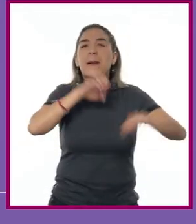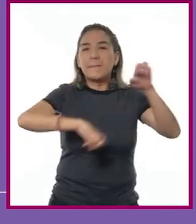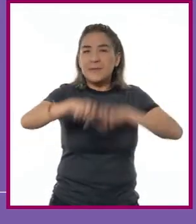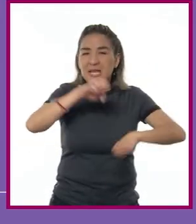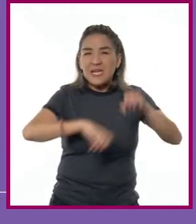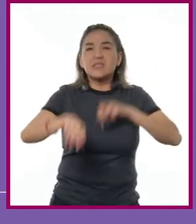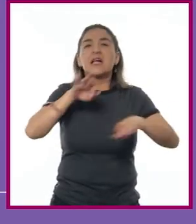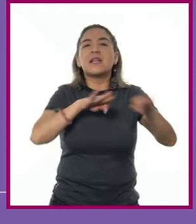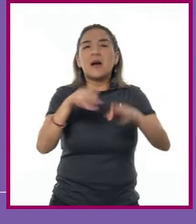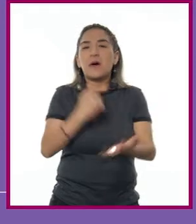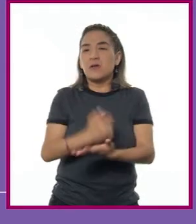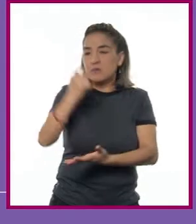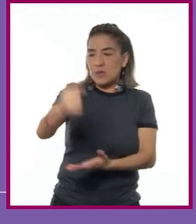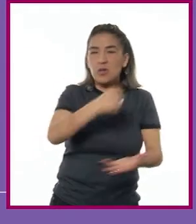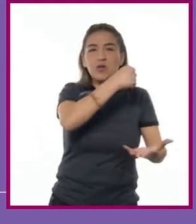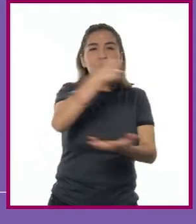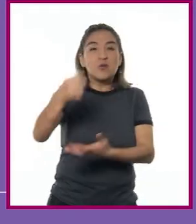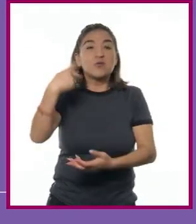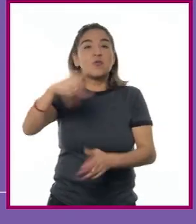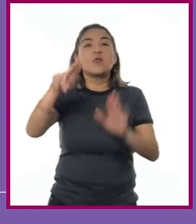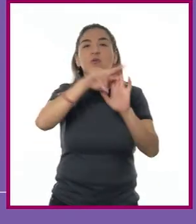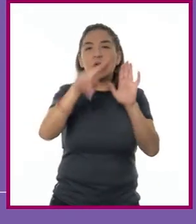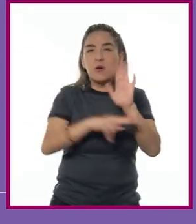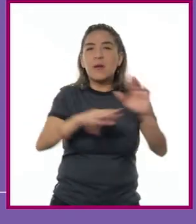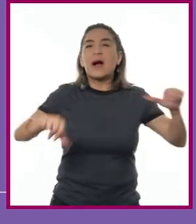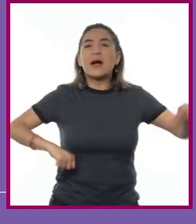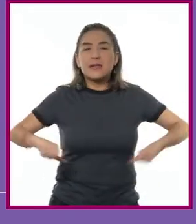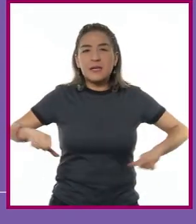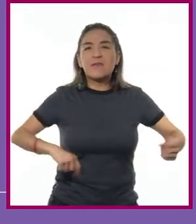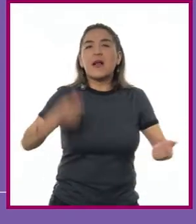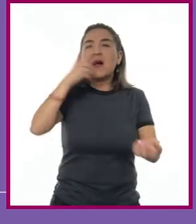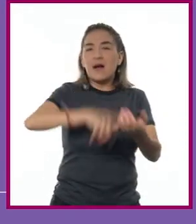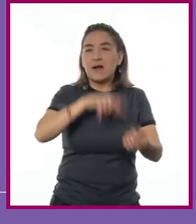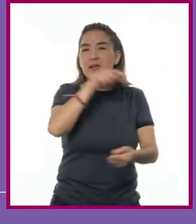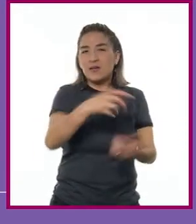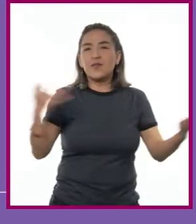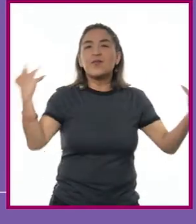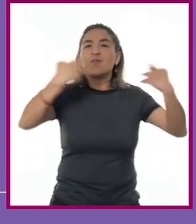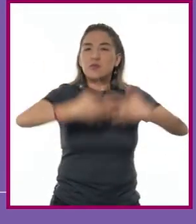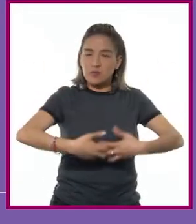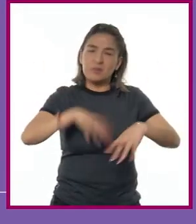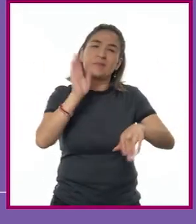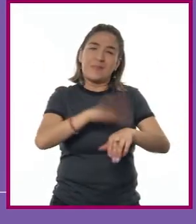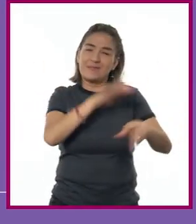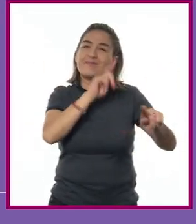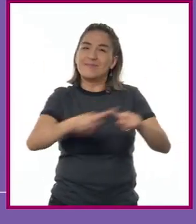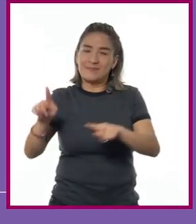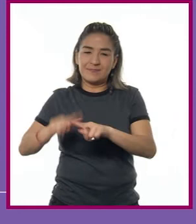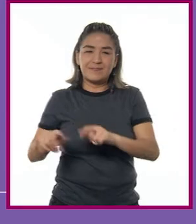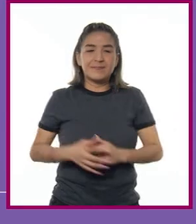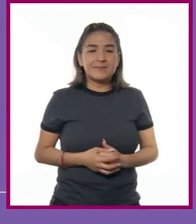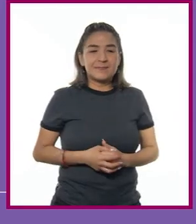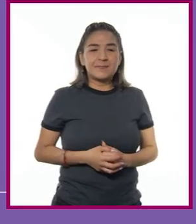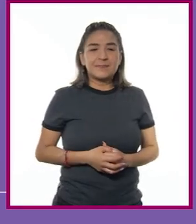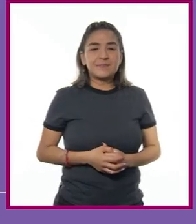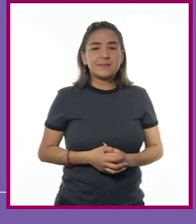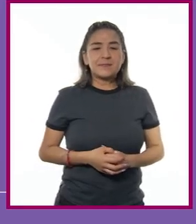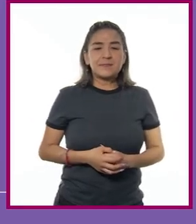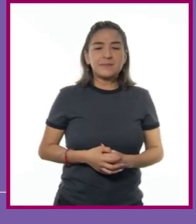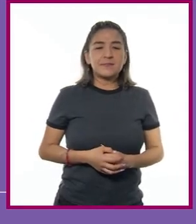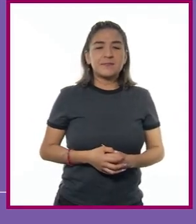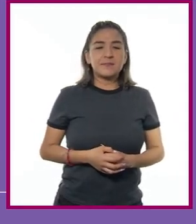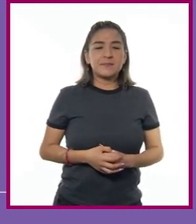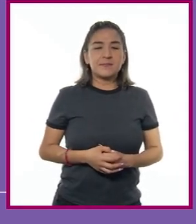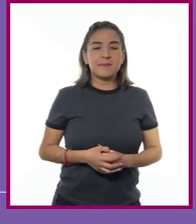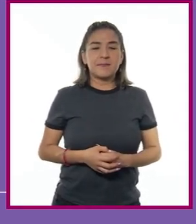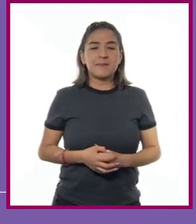público, así como las normas y actividades que desarrollan según sus funciones, entre otros. ¿Por qué es